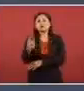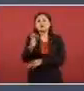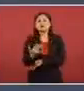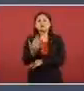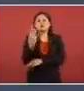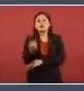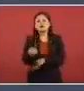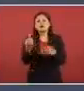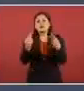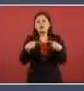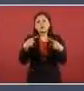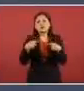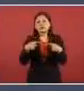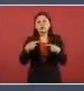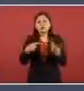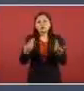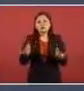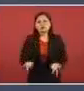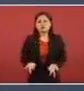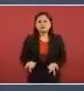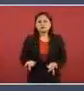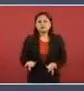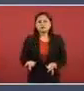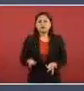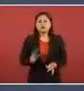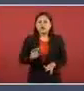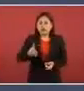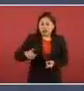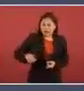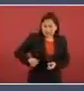2,459 personas. Resultaron heridos